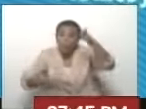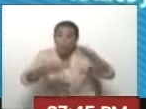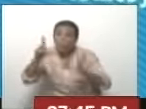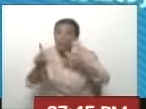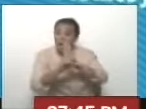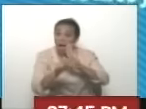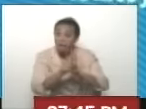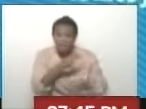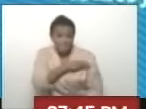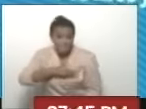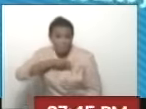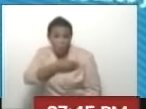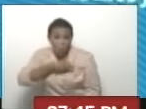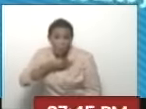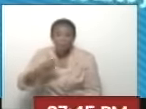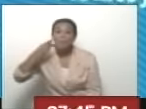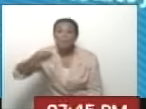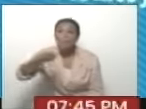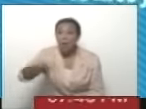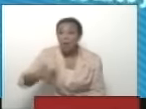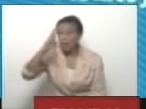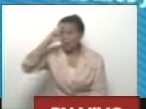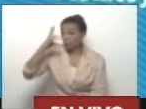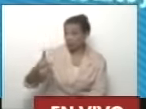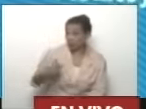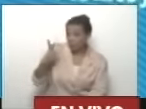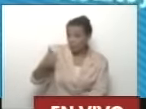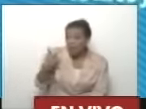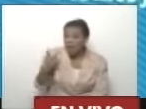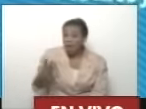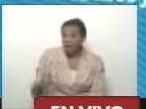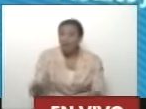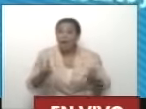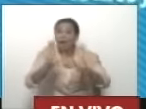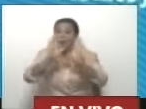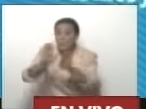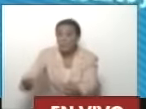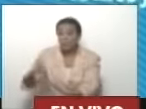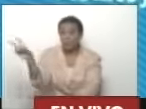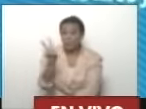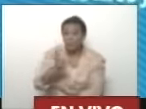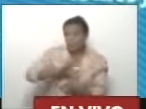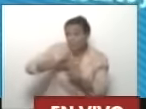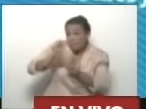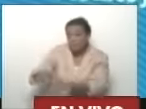razón moral, la razón política, la razón diplomática está de nuestro lado. ¿Ah?